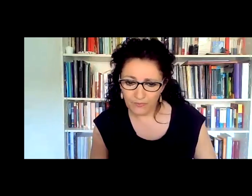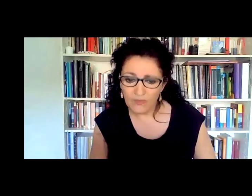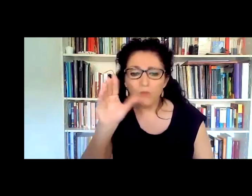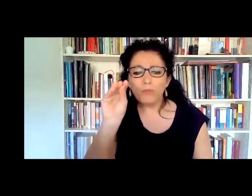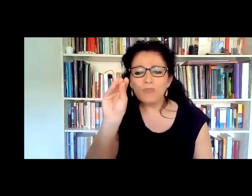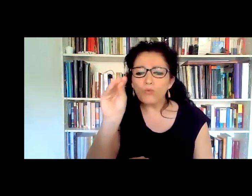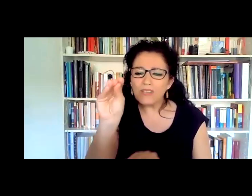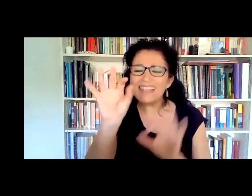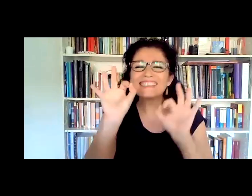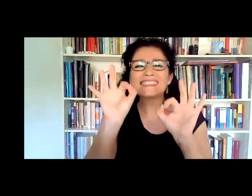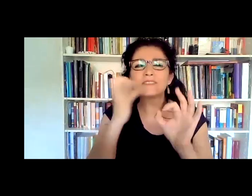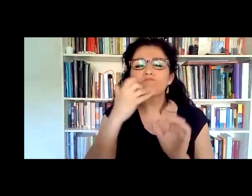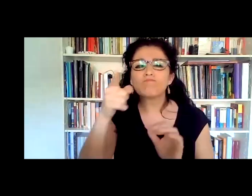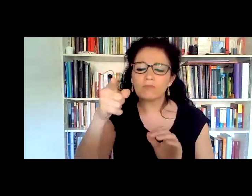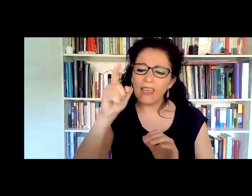lengua.